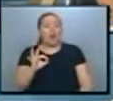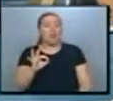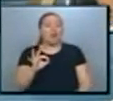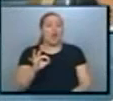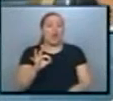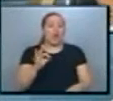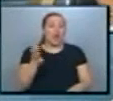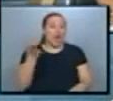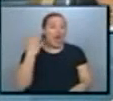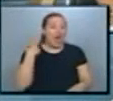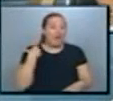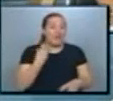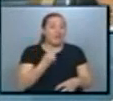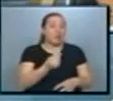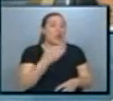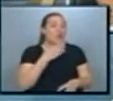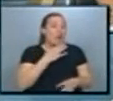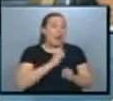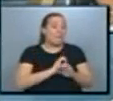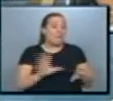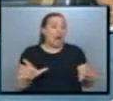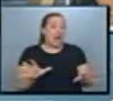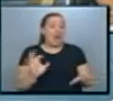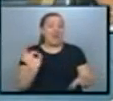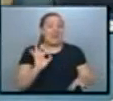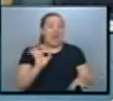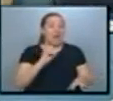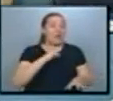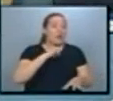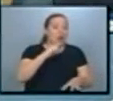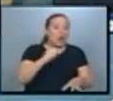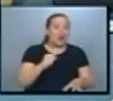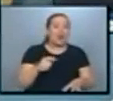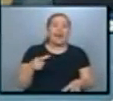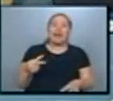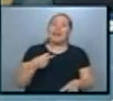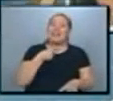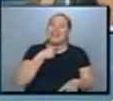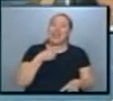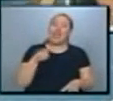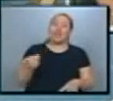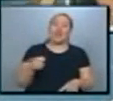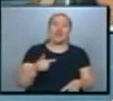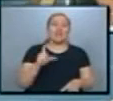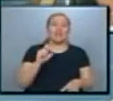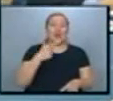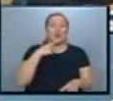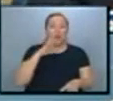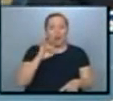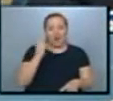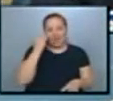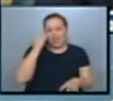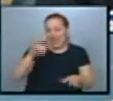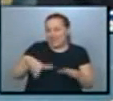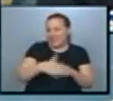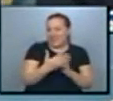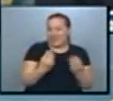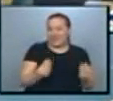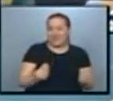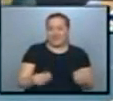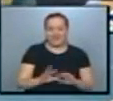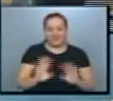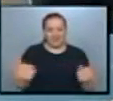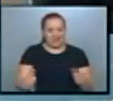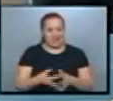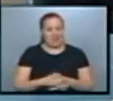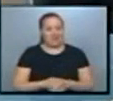entró a Boca, o sea, ni jugó, ni metió goles, ¿no? Y bueno, ella le quería pagar a distinto, pero bueno. No, ya se retiró, el loco, ya está retirado. No, bueno, pero